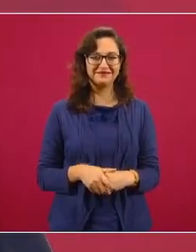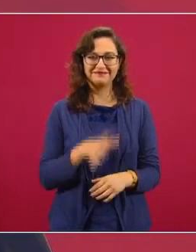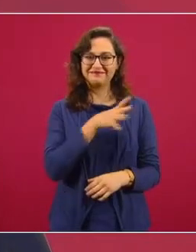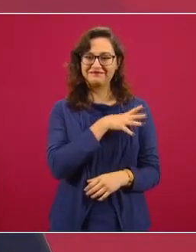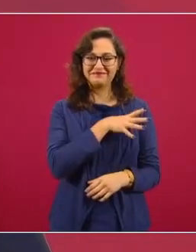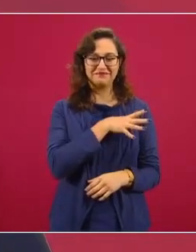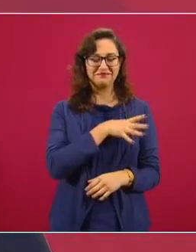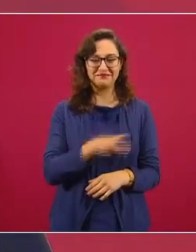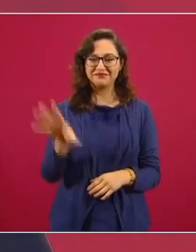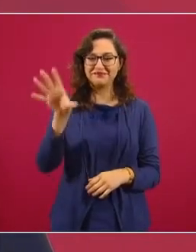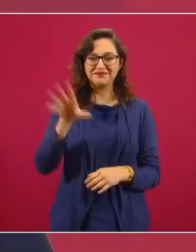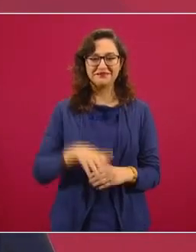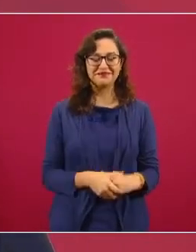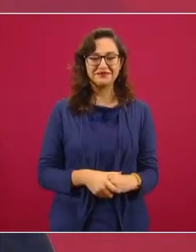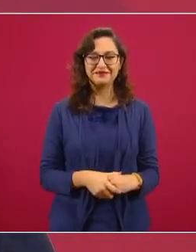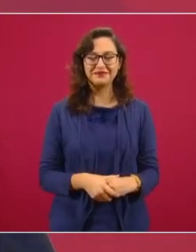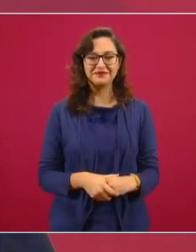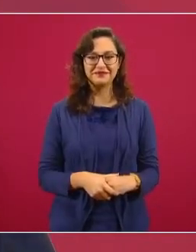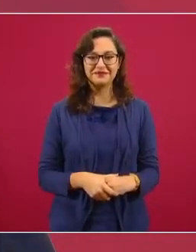Primero,